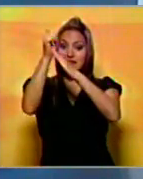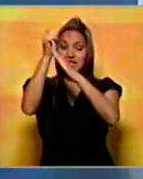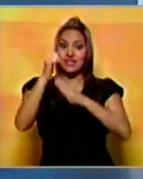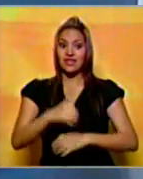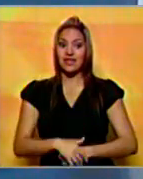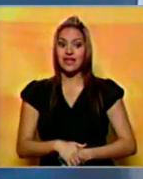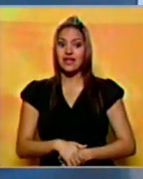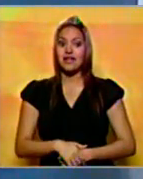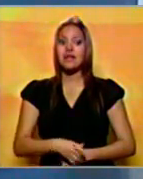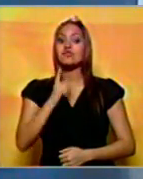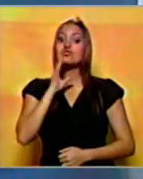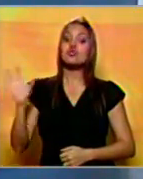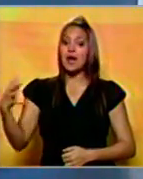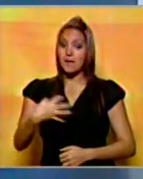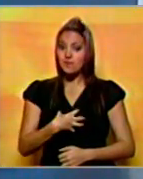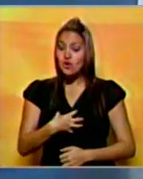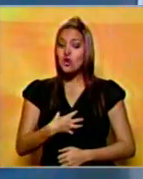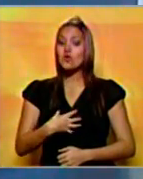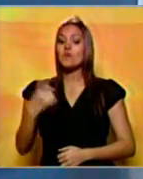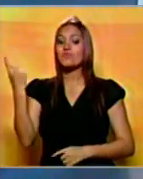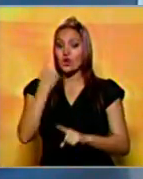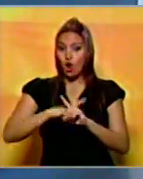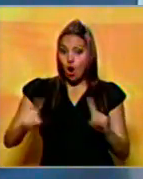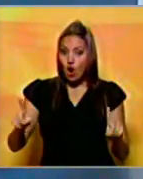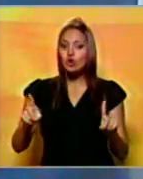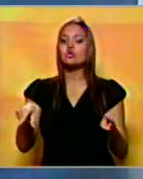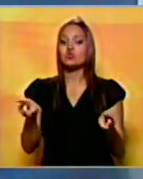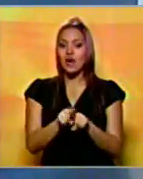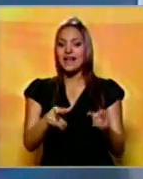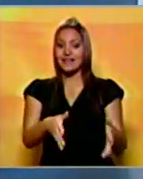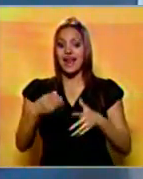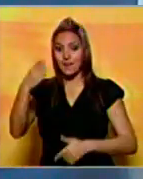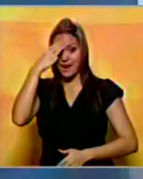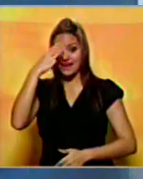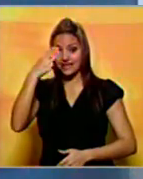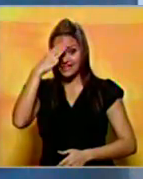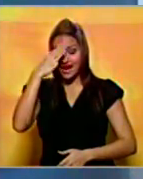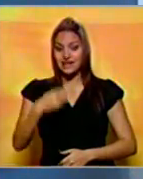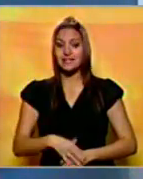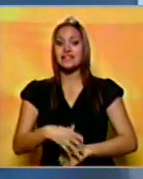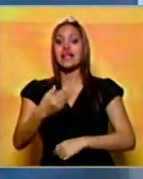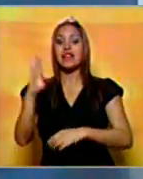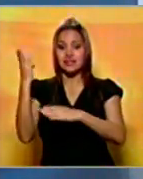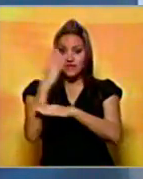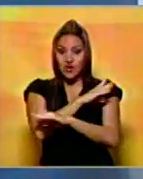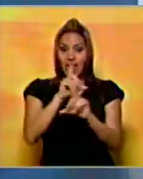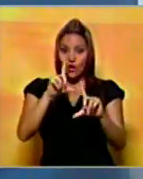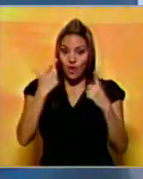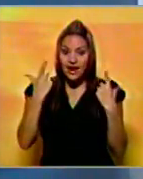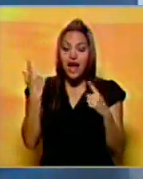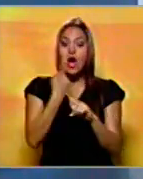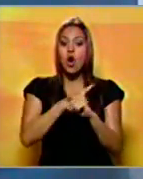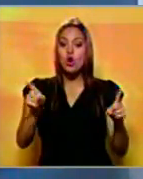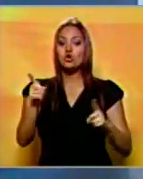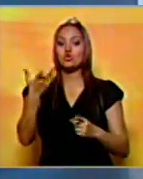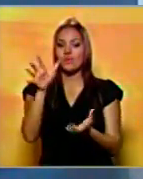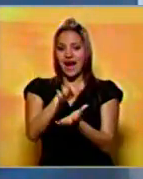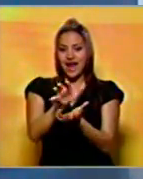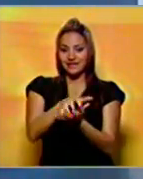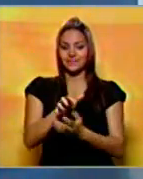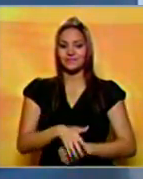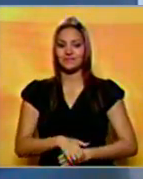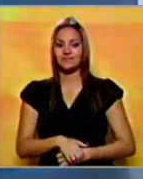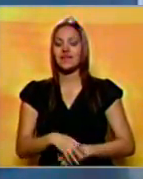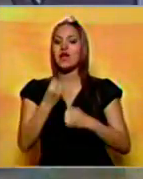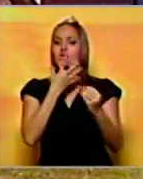solitarios de este campeonato. Todo esto en una jornada en la que también ganaron los Navegantes del Magallanes, los Tiburones de La Guaira y Bravos de Margarita. Nos